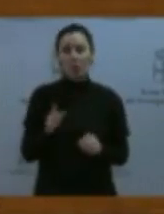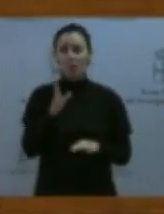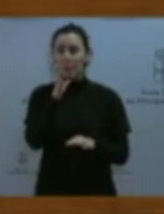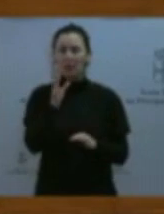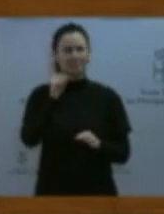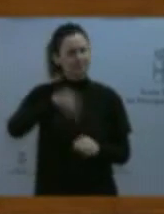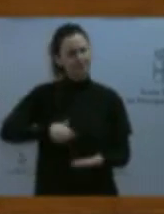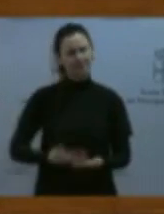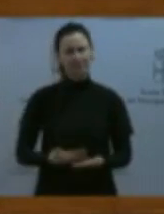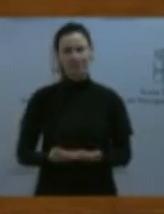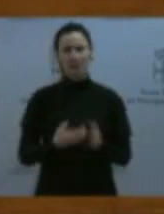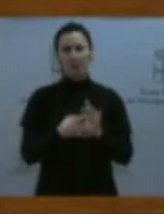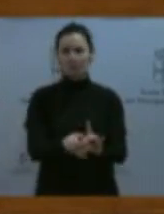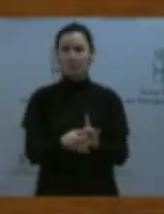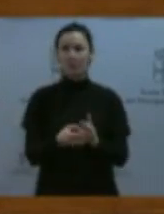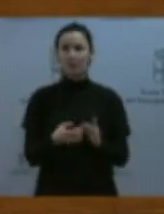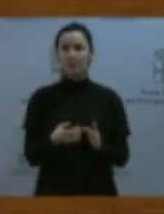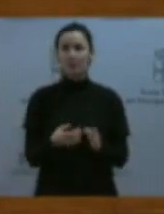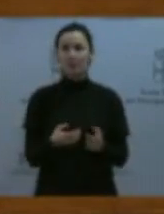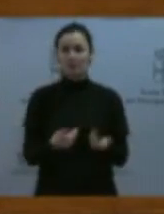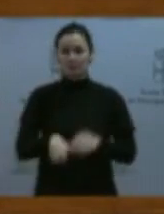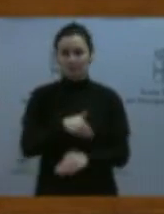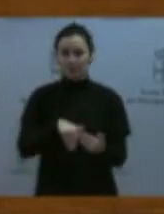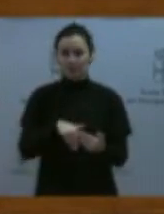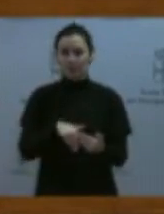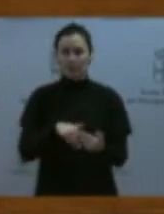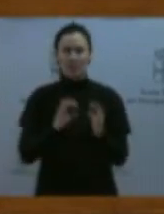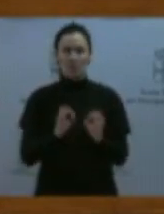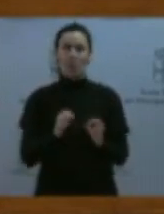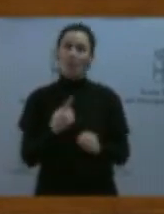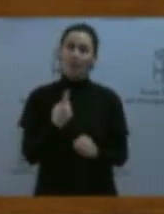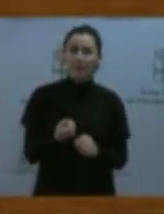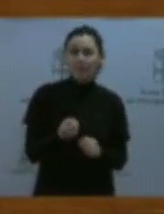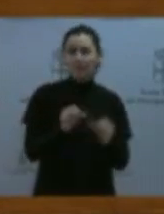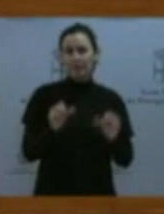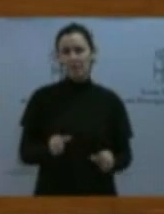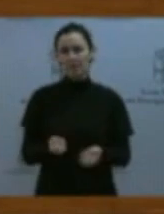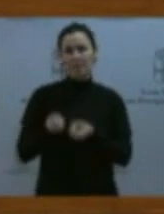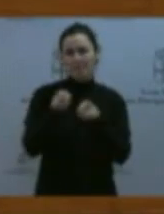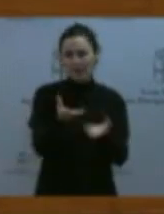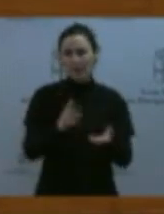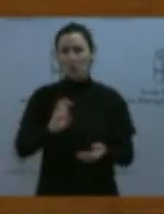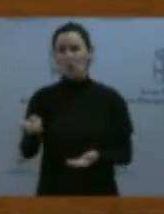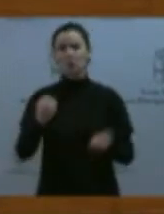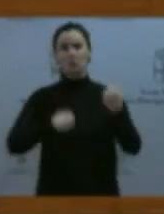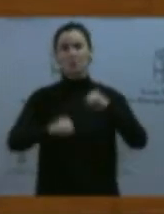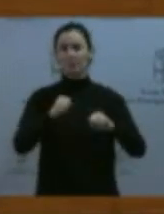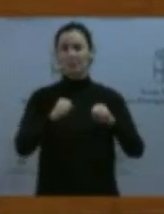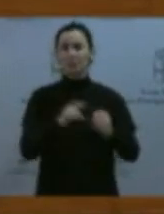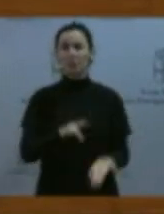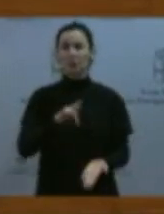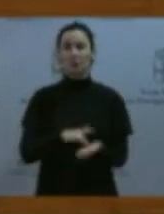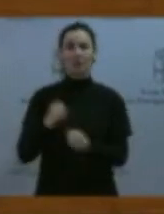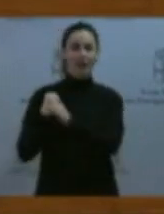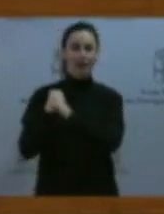corrupción se formulan de manera complicada. En otras ocasiones las conductas se han llevado a cabo durante años, pero al salir a la luz han prescrito.